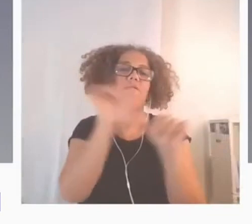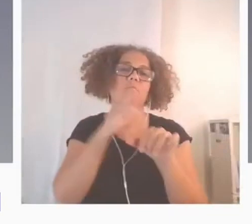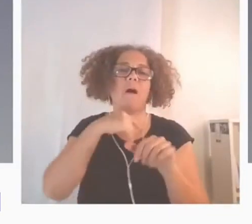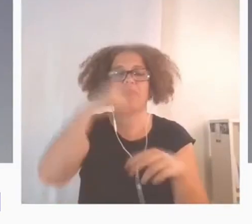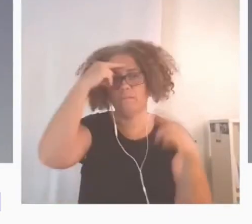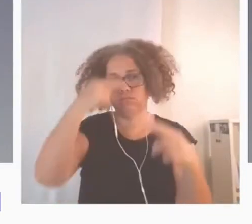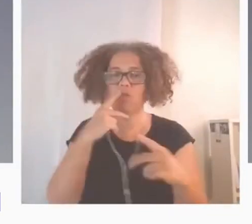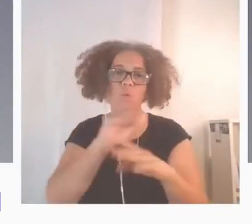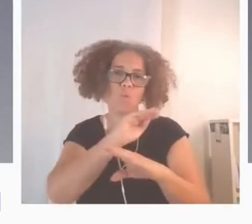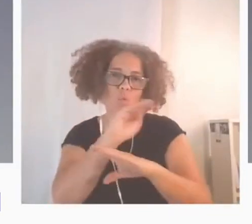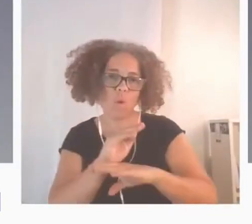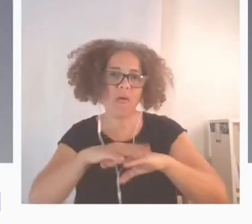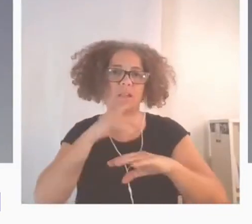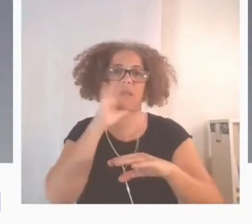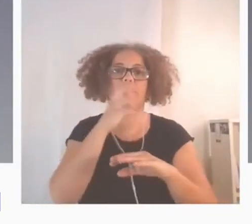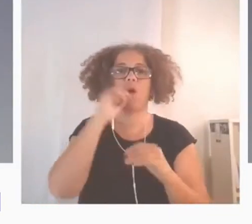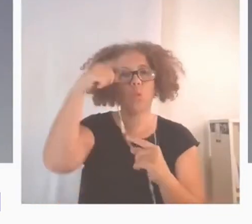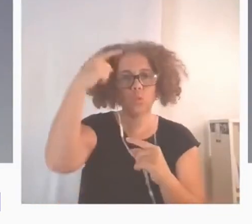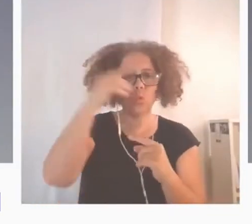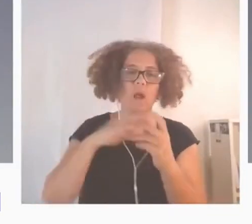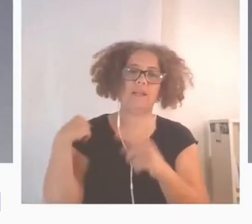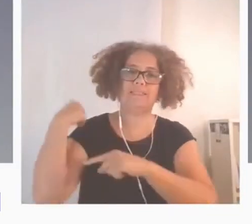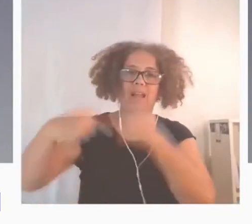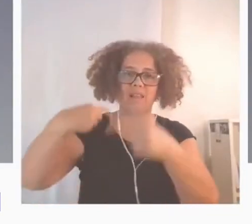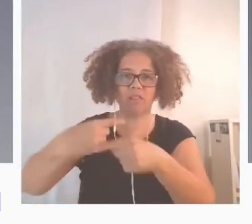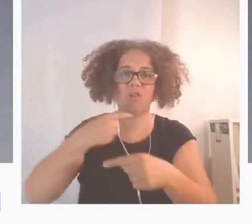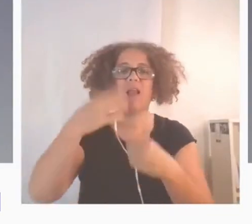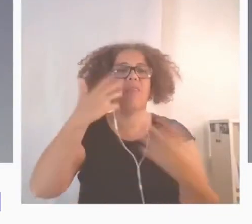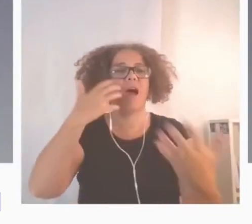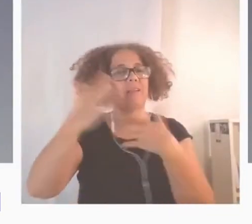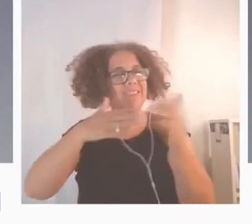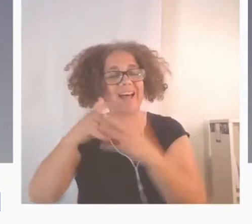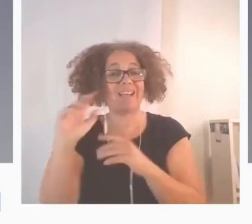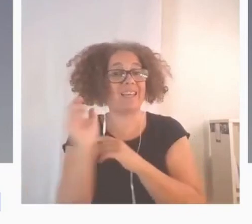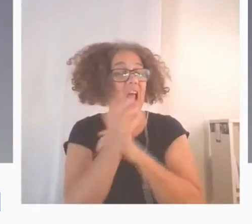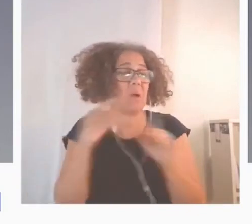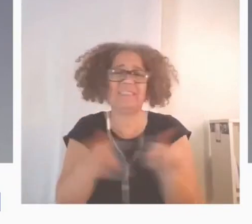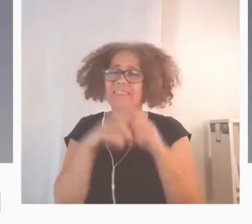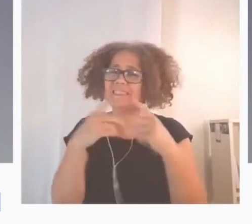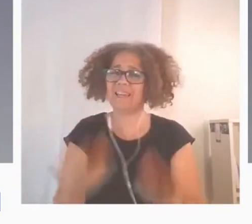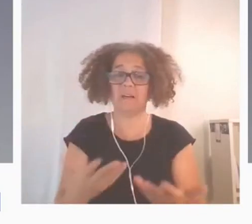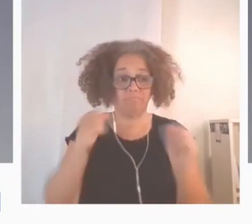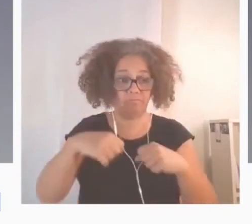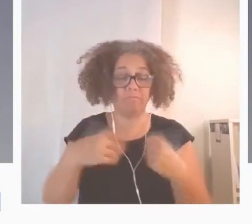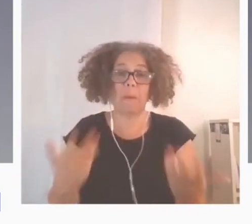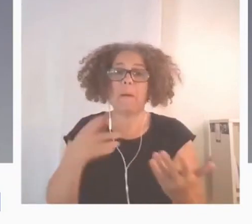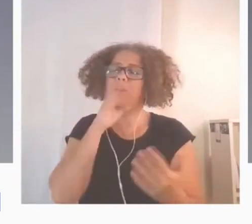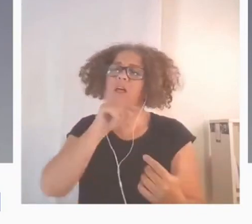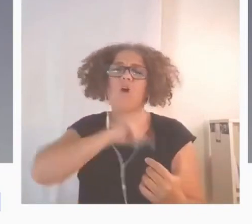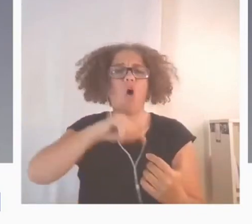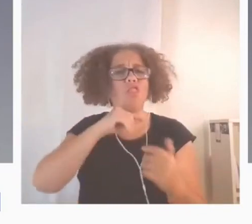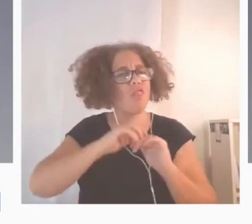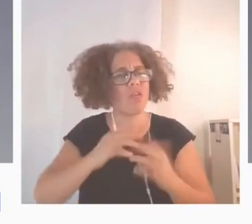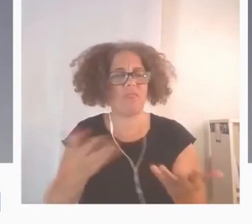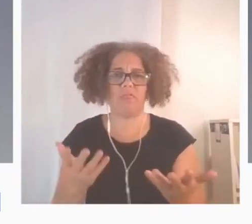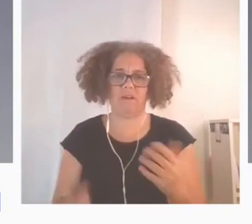conocimientos culturales, tradicionales, de artesanías, lo que sea. Pero tenemos que ter consciencia que tenemos